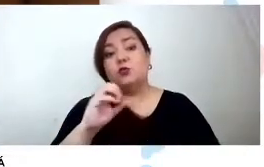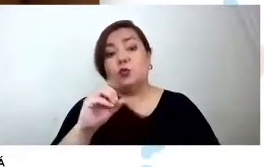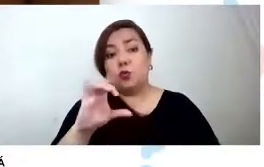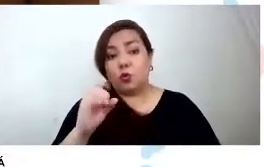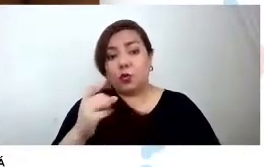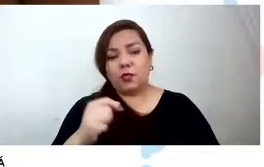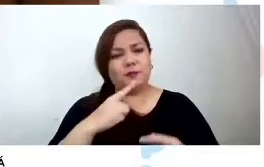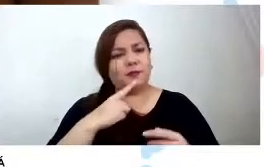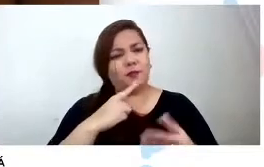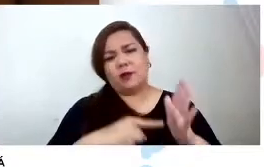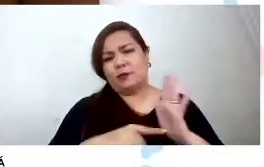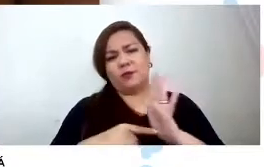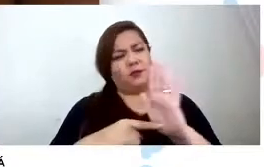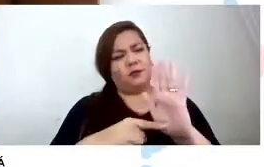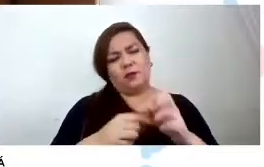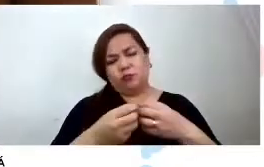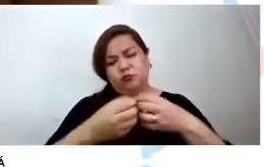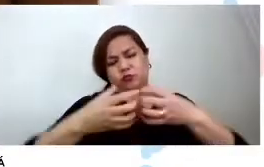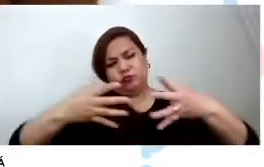amplia.